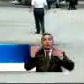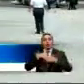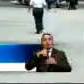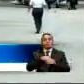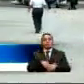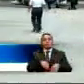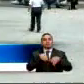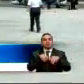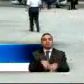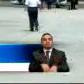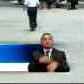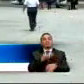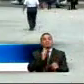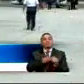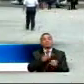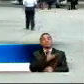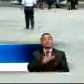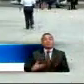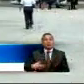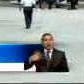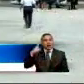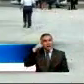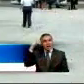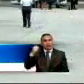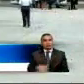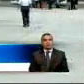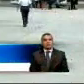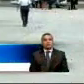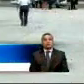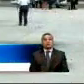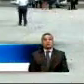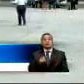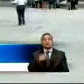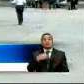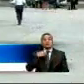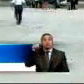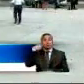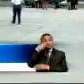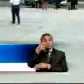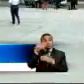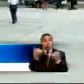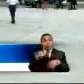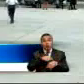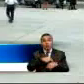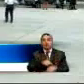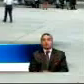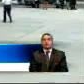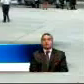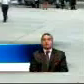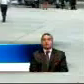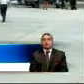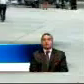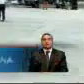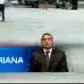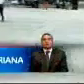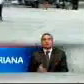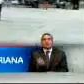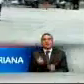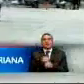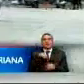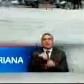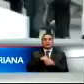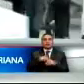militar en la que participó el presidente de la República, Guillermo Lasso. Ustedes tienen imágenes a esta hora justamente un poco de lo que se realizó